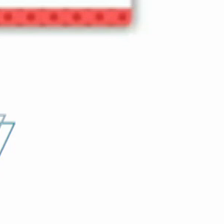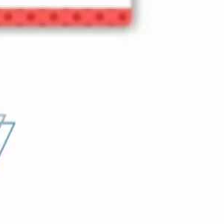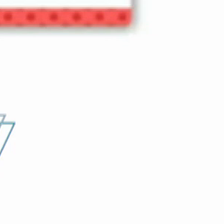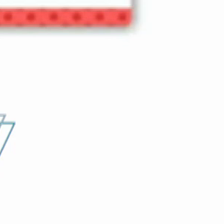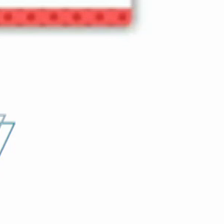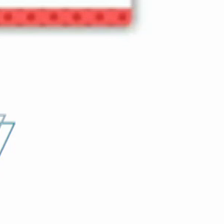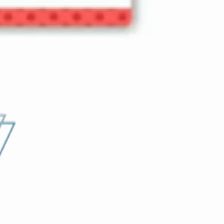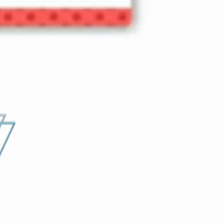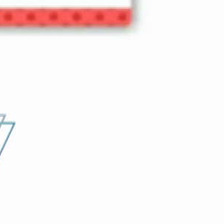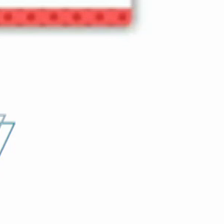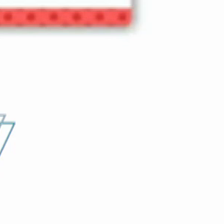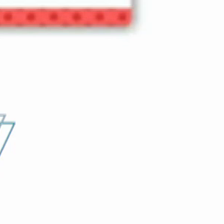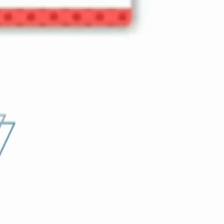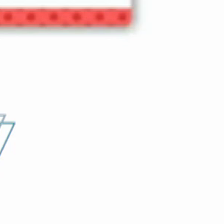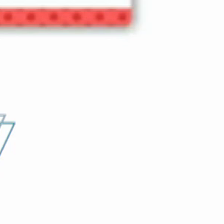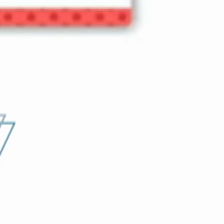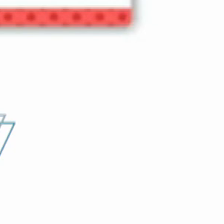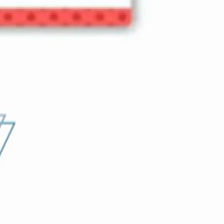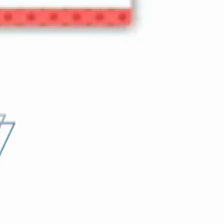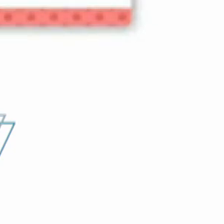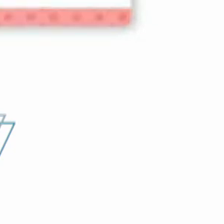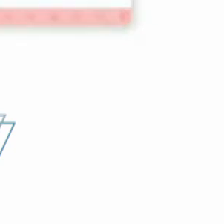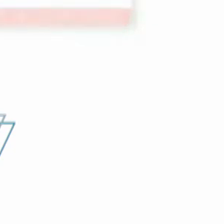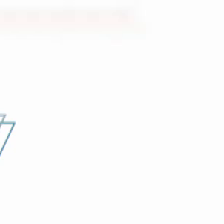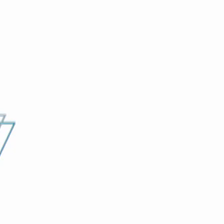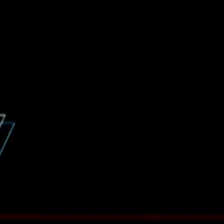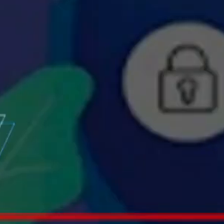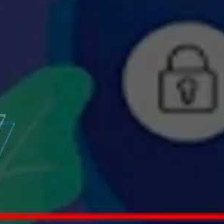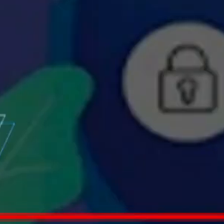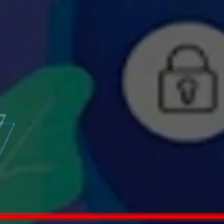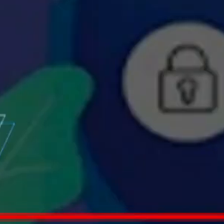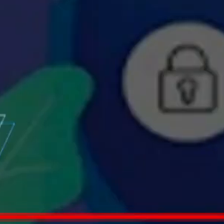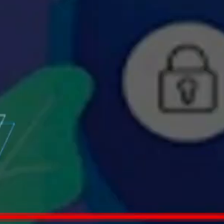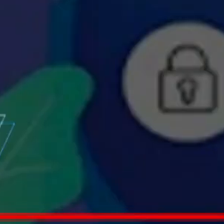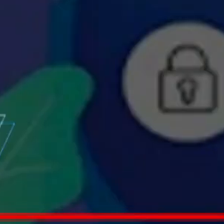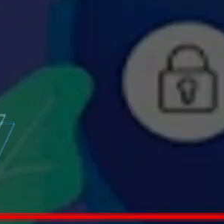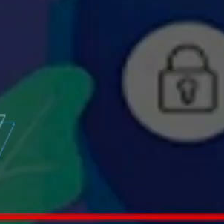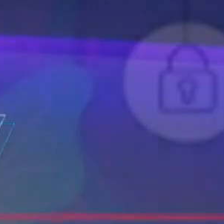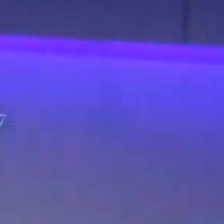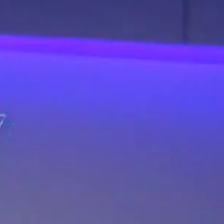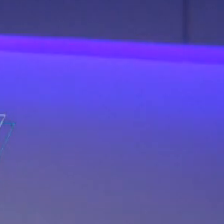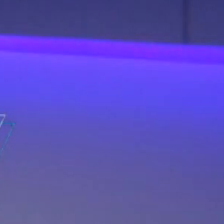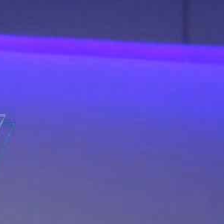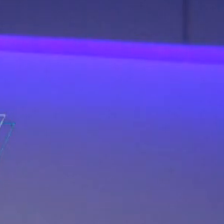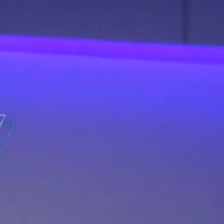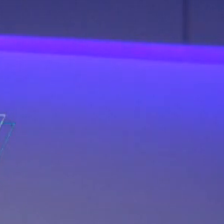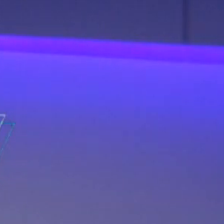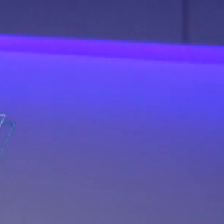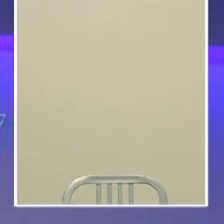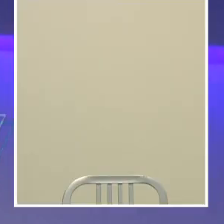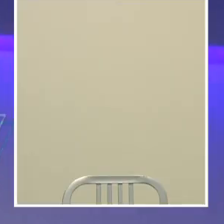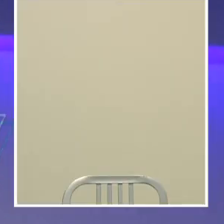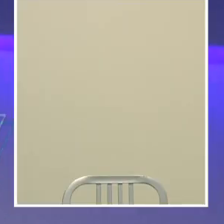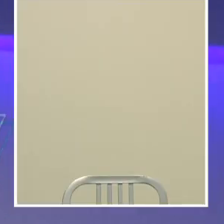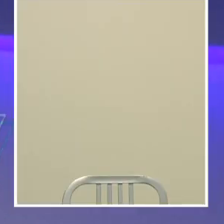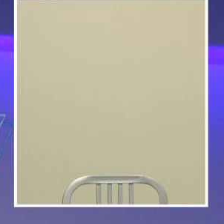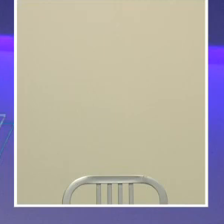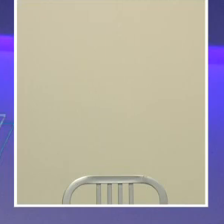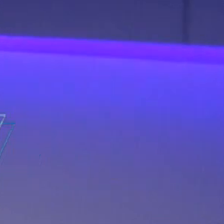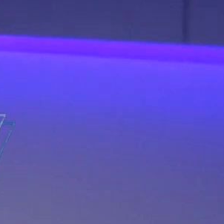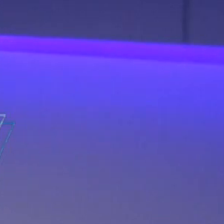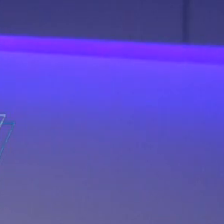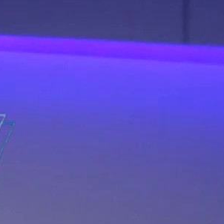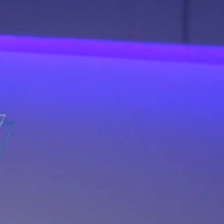cambiar cada 3 o 4 años, y tomamos la decisión de focalizar el darle a cada estudiante